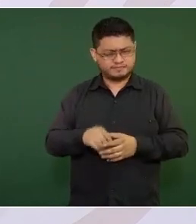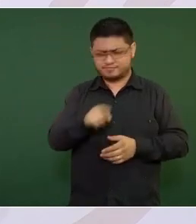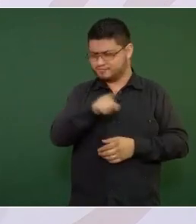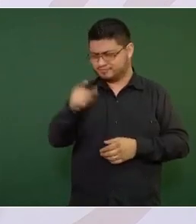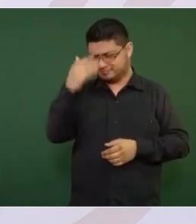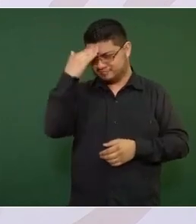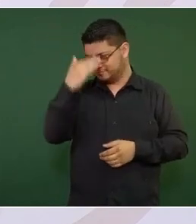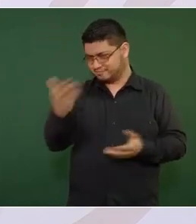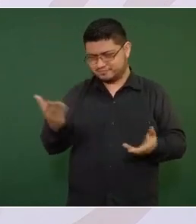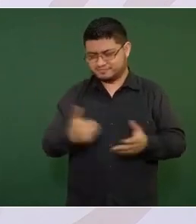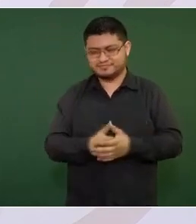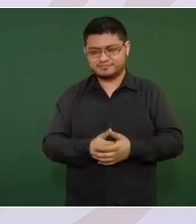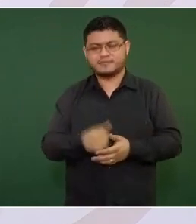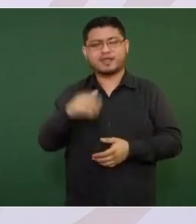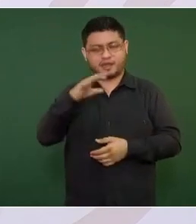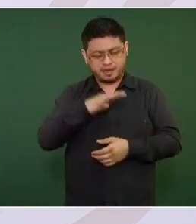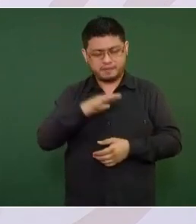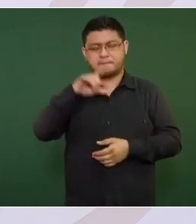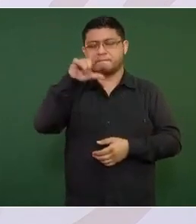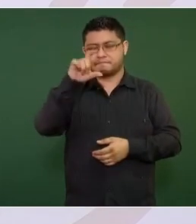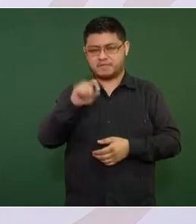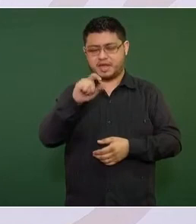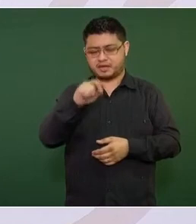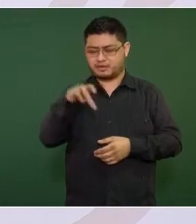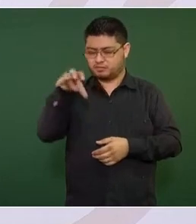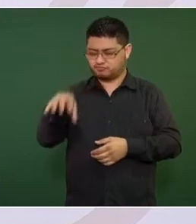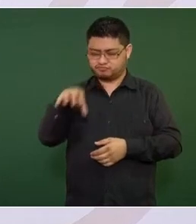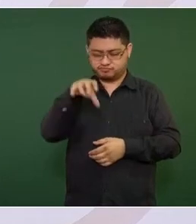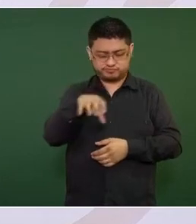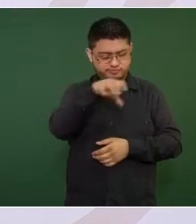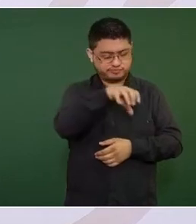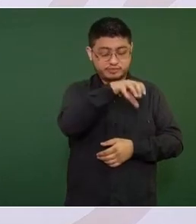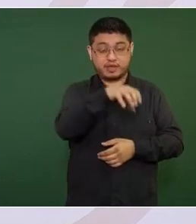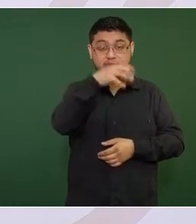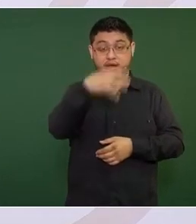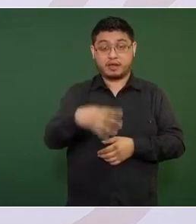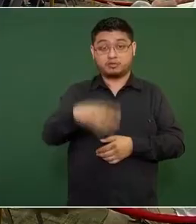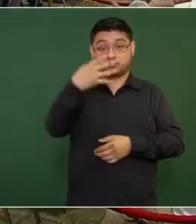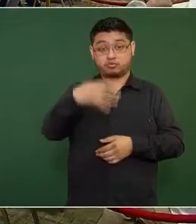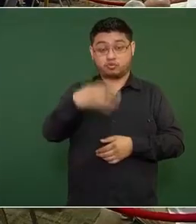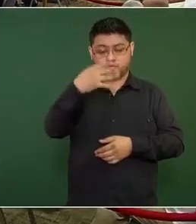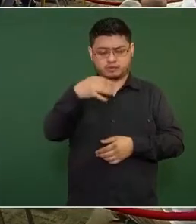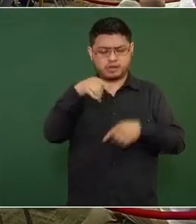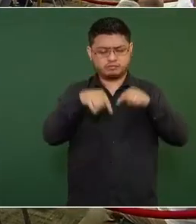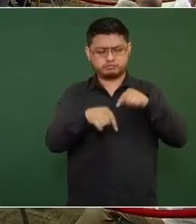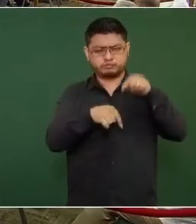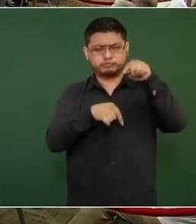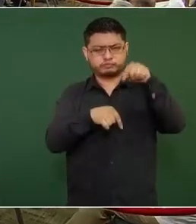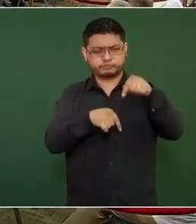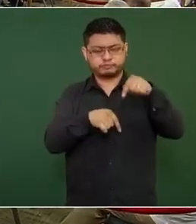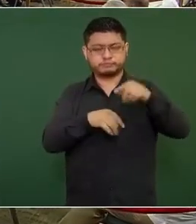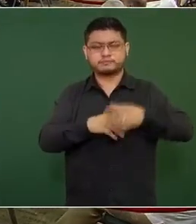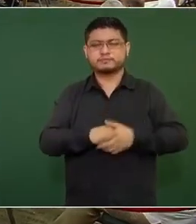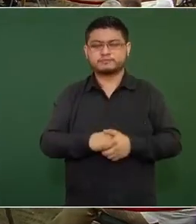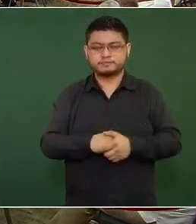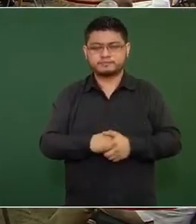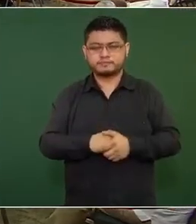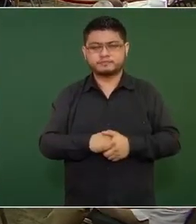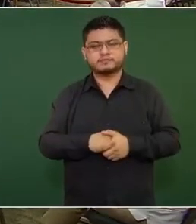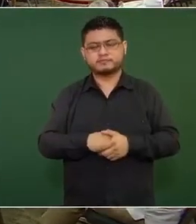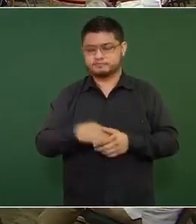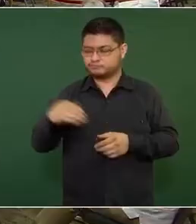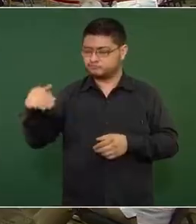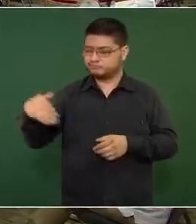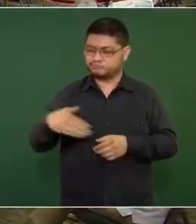Saben, son 20 estaciones y 14 paraderos. Se comunicarán pueblos,